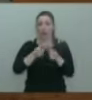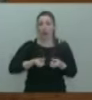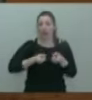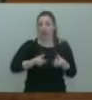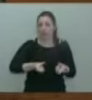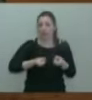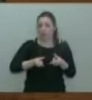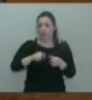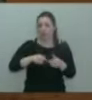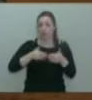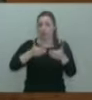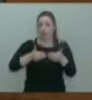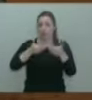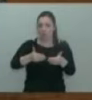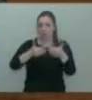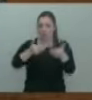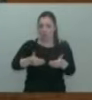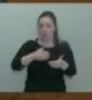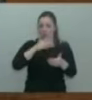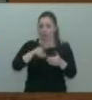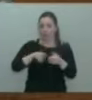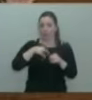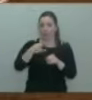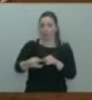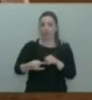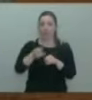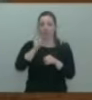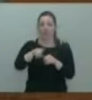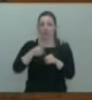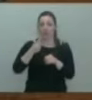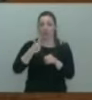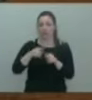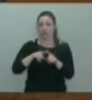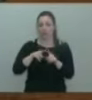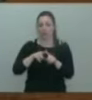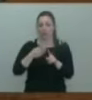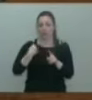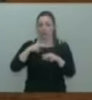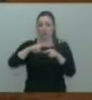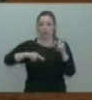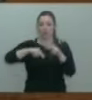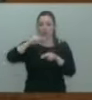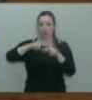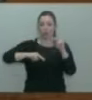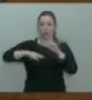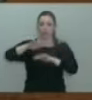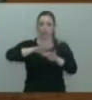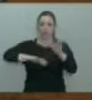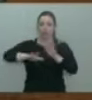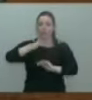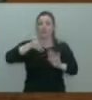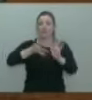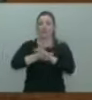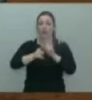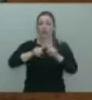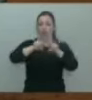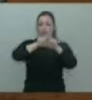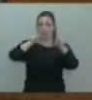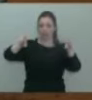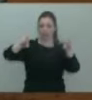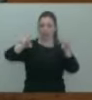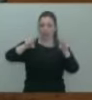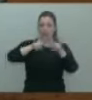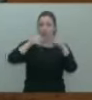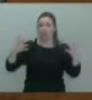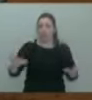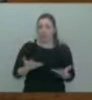demoras en los plazos de ejecución resultantes de los diversos avatares de la construcción dejan patente que la empresa no promovió